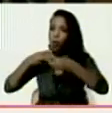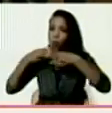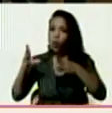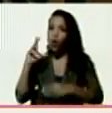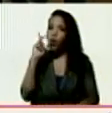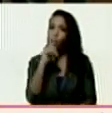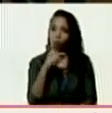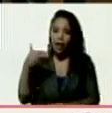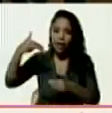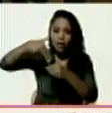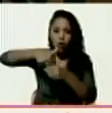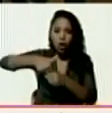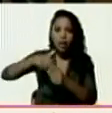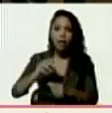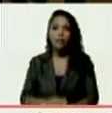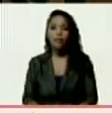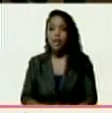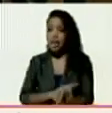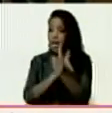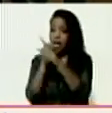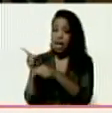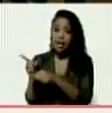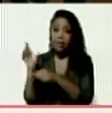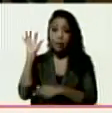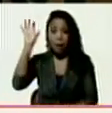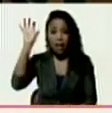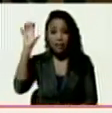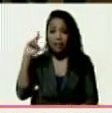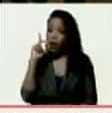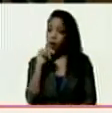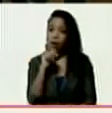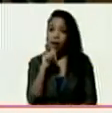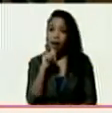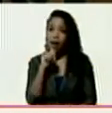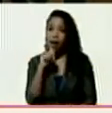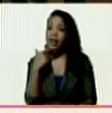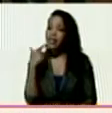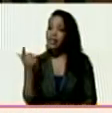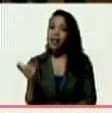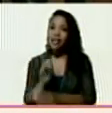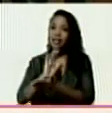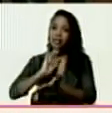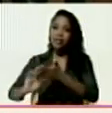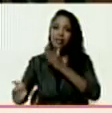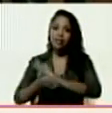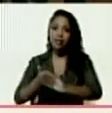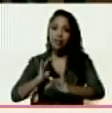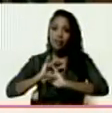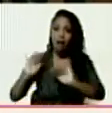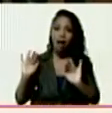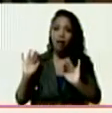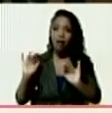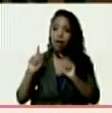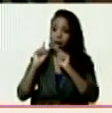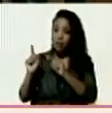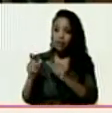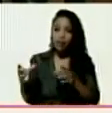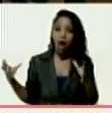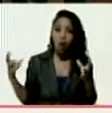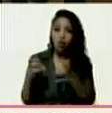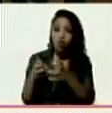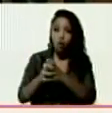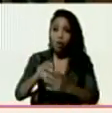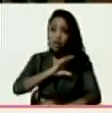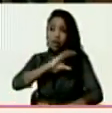hay gasolina. Y ese país del no hay, hay que decirle ya basta. Y esta junta directiva y